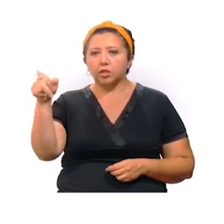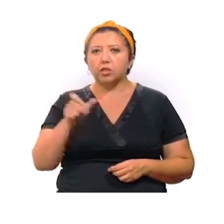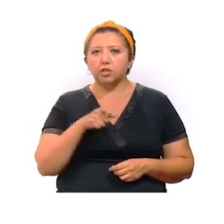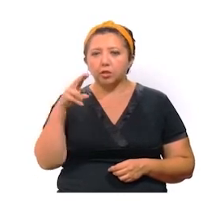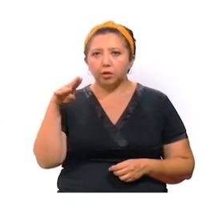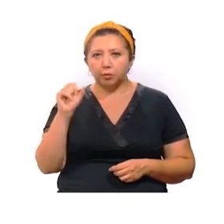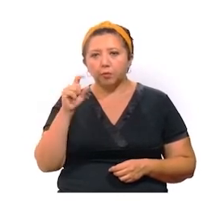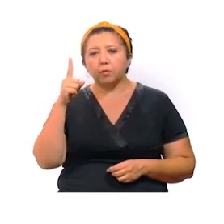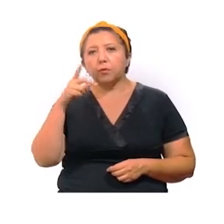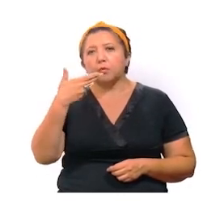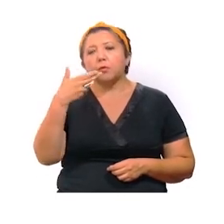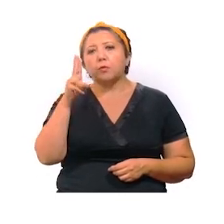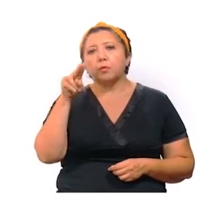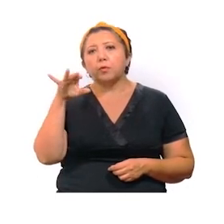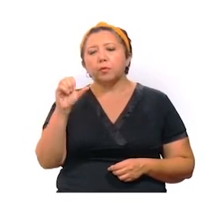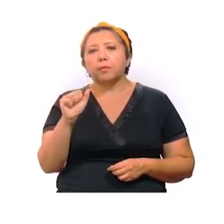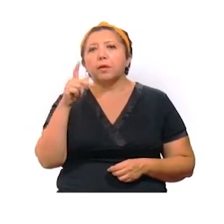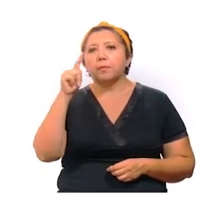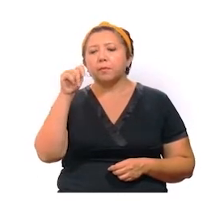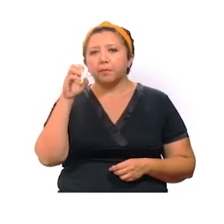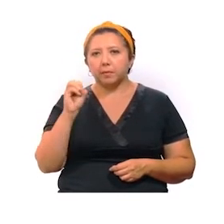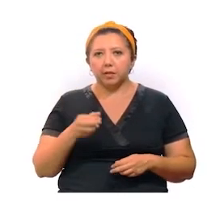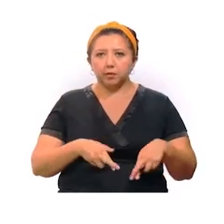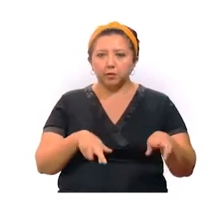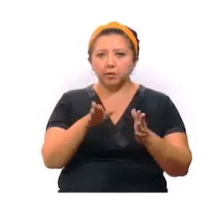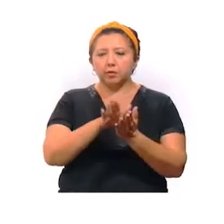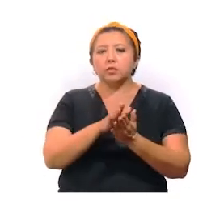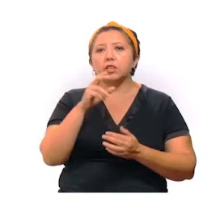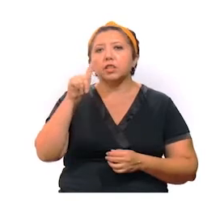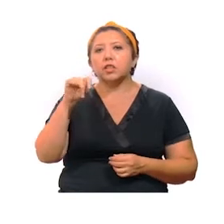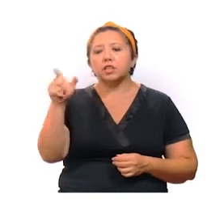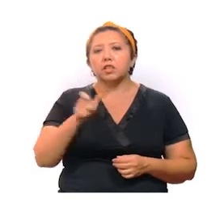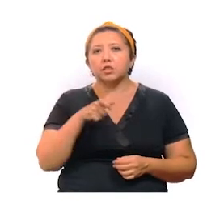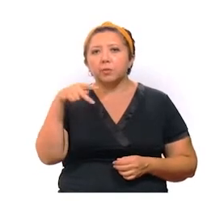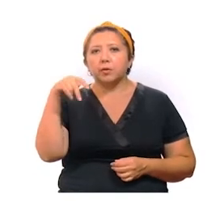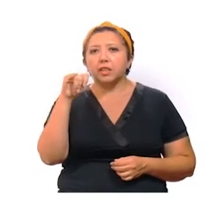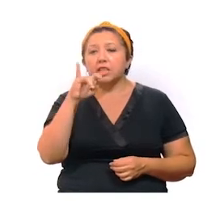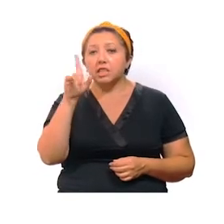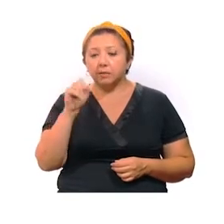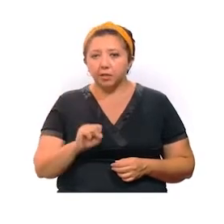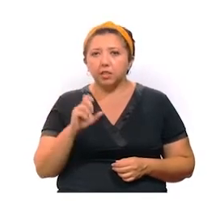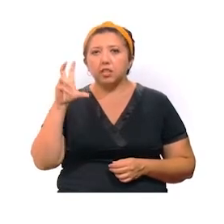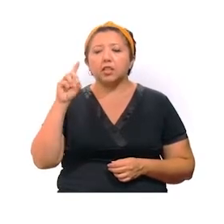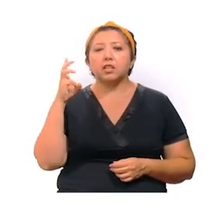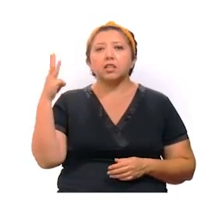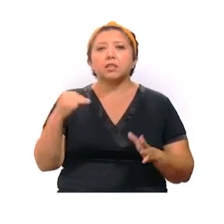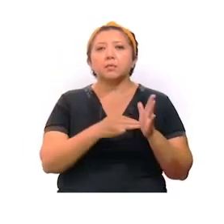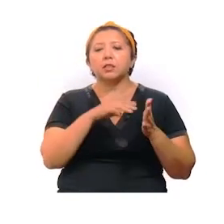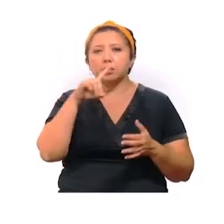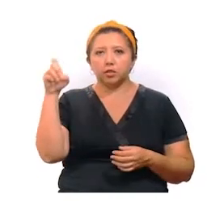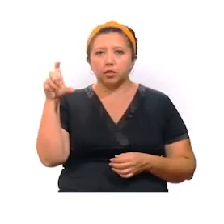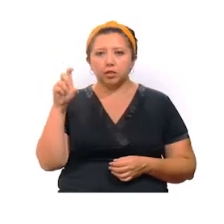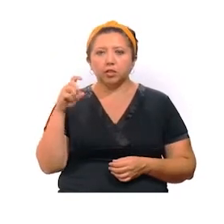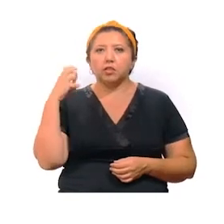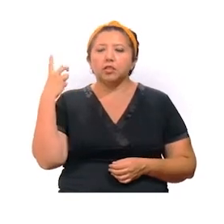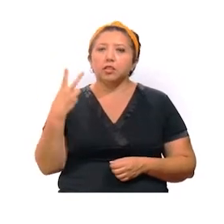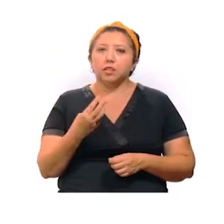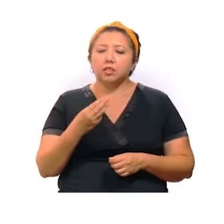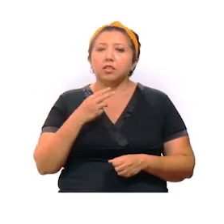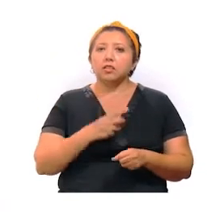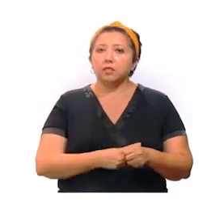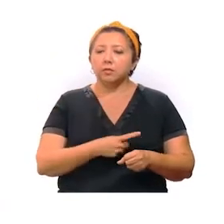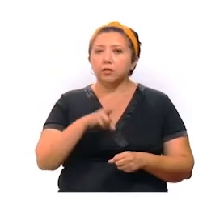Tixcocop, y 1 en Junucmá, Peto, Río Lagarto, Tixmehuac y Tizimín. De los 33.133 casos